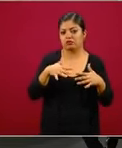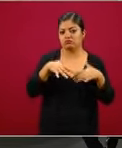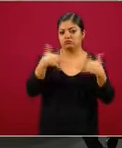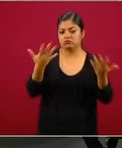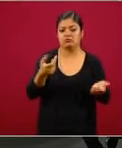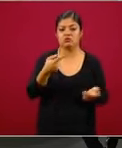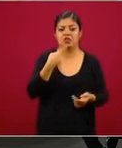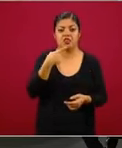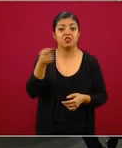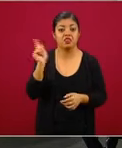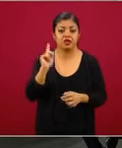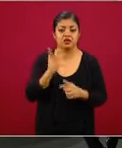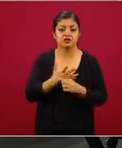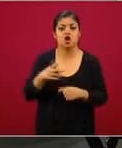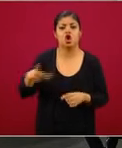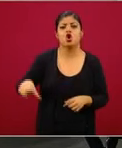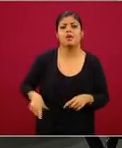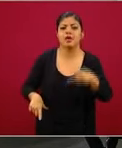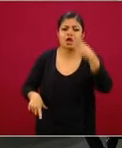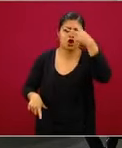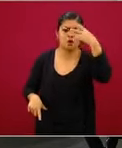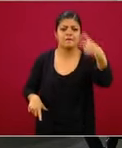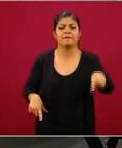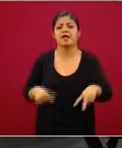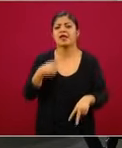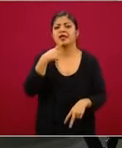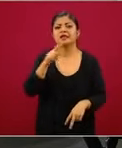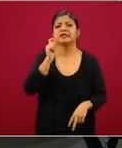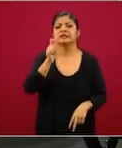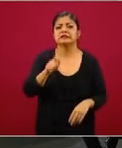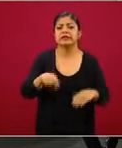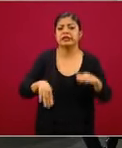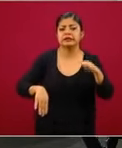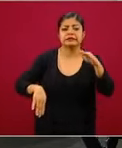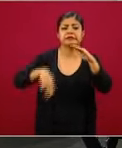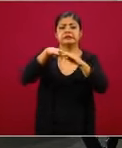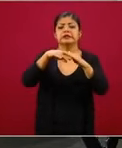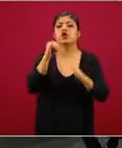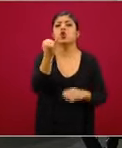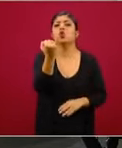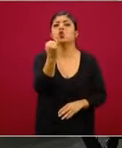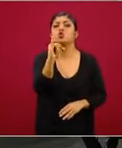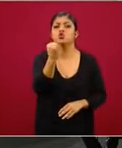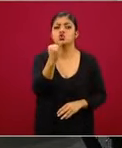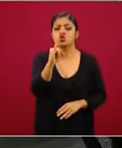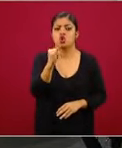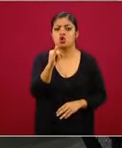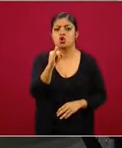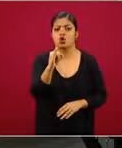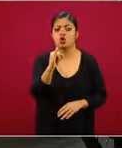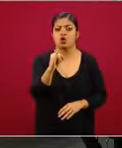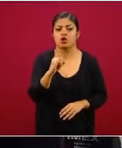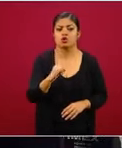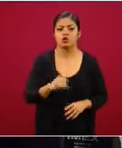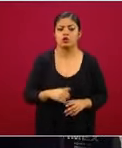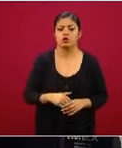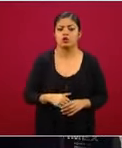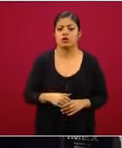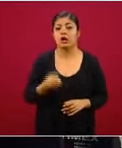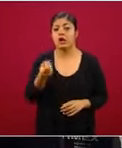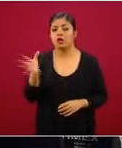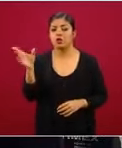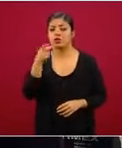Se ha dicho, el gobierno mexicano dijo que el pico sería en junio y hay